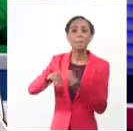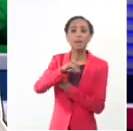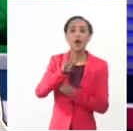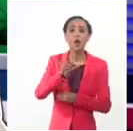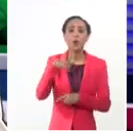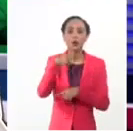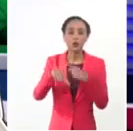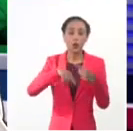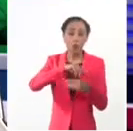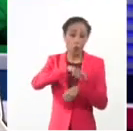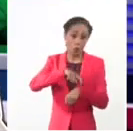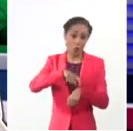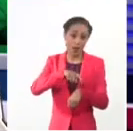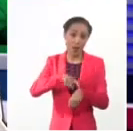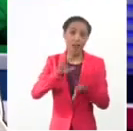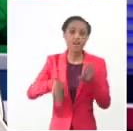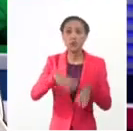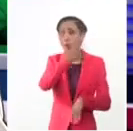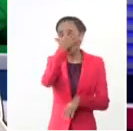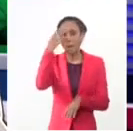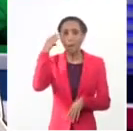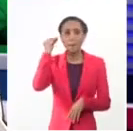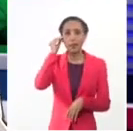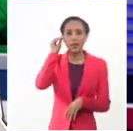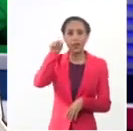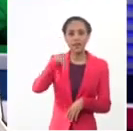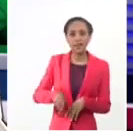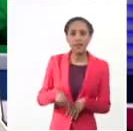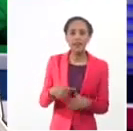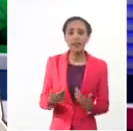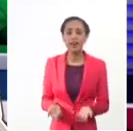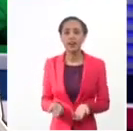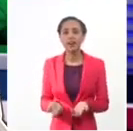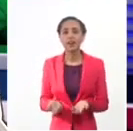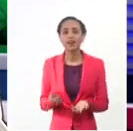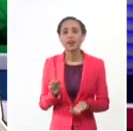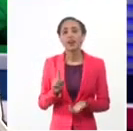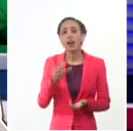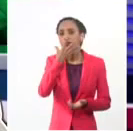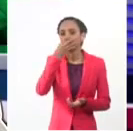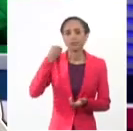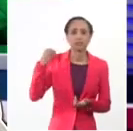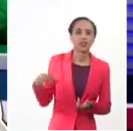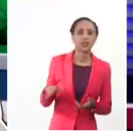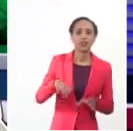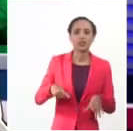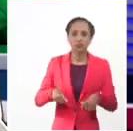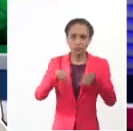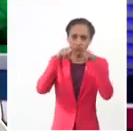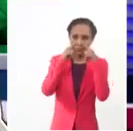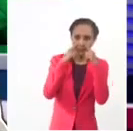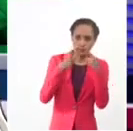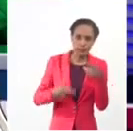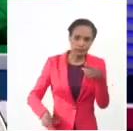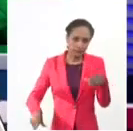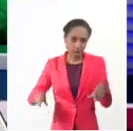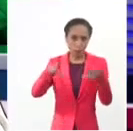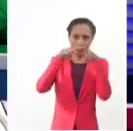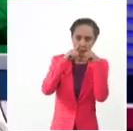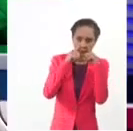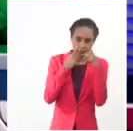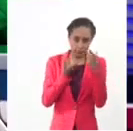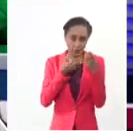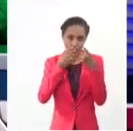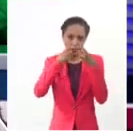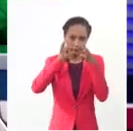olvidaba quitárselo y llegaba a la casa con los 4 nasobucos puestos, ¿no? Que realmente dice mucho de la